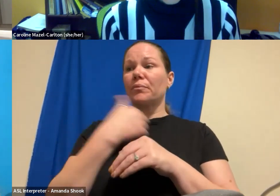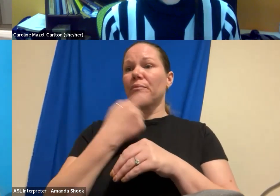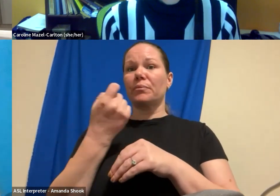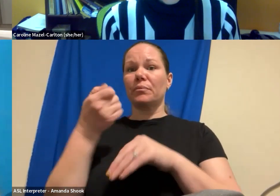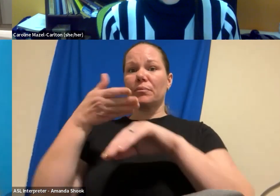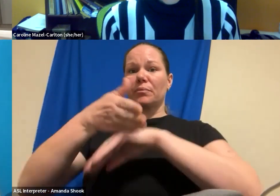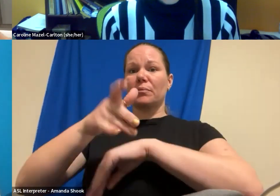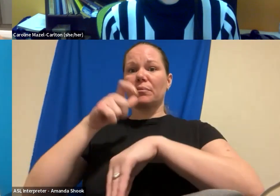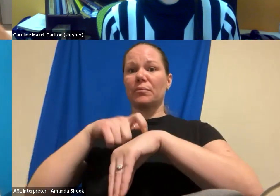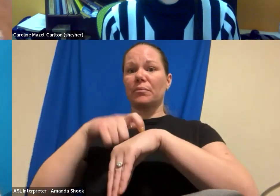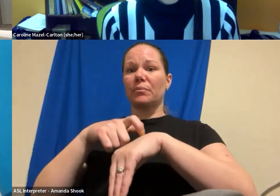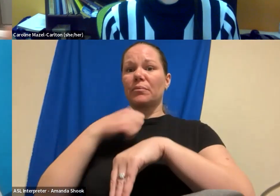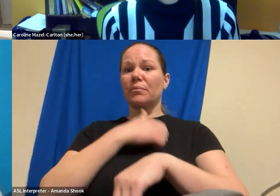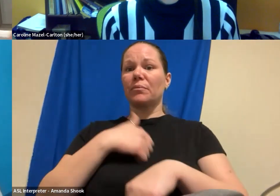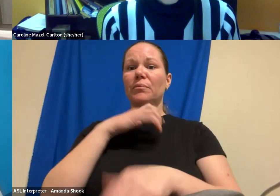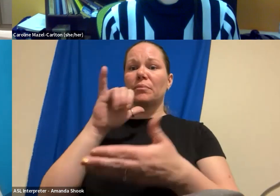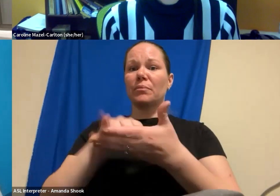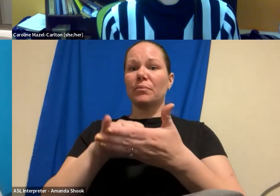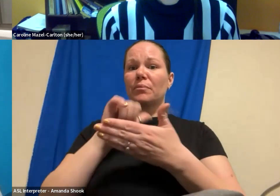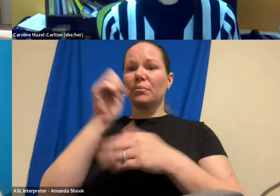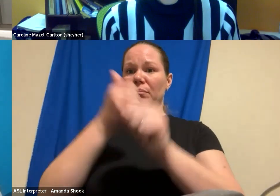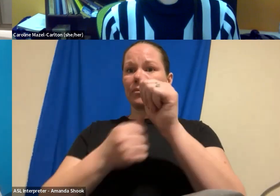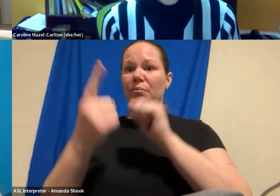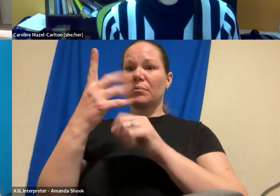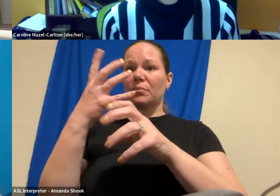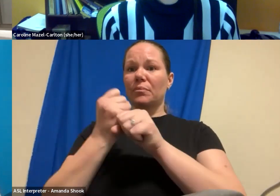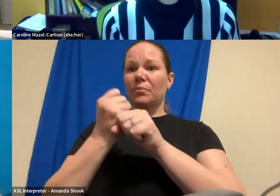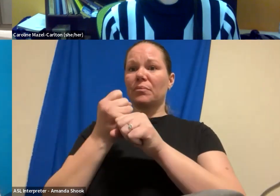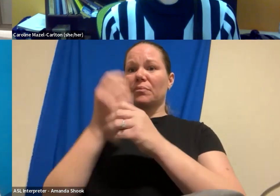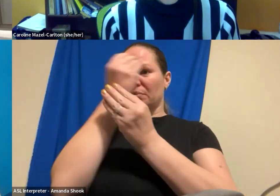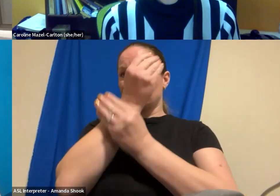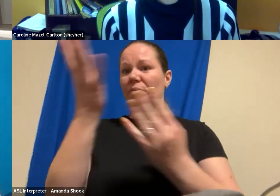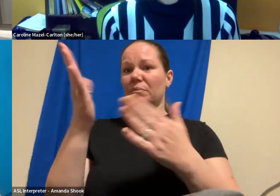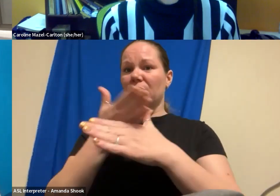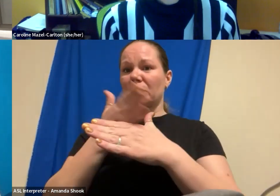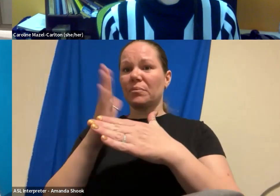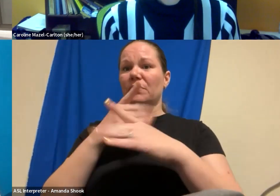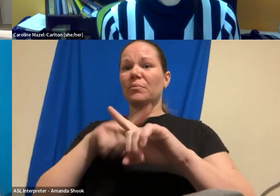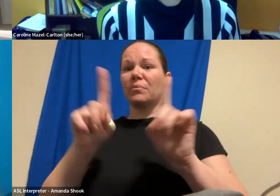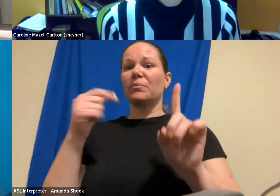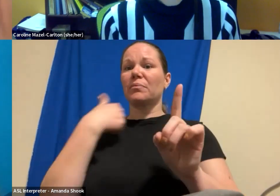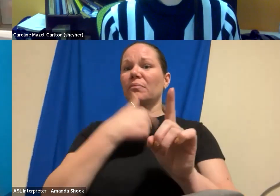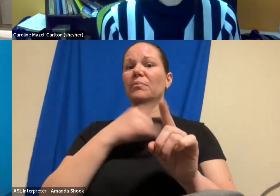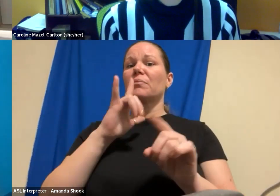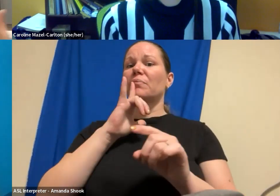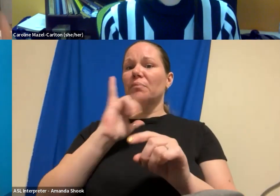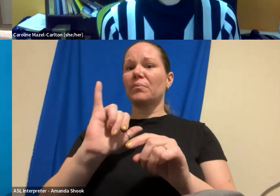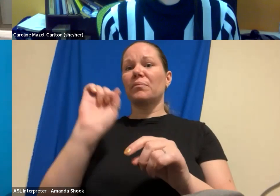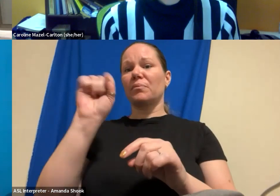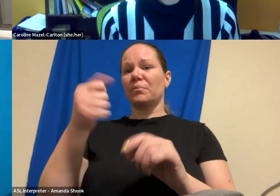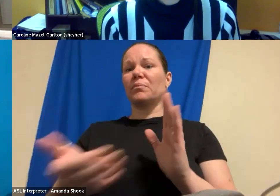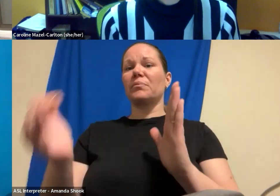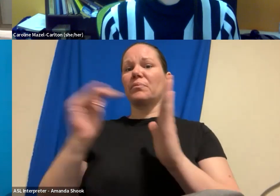ya pasamos un poco de tiempo. Disculpen que no todos pudieron compartir.